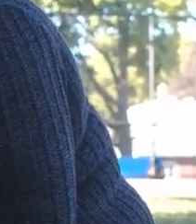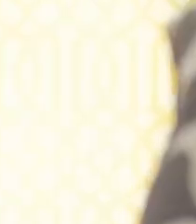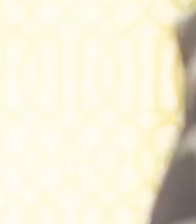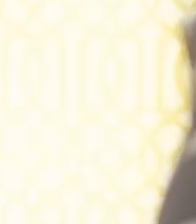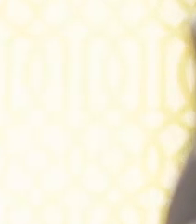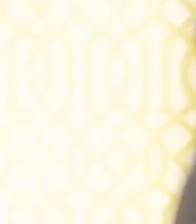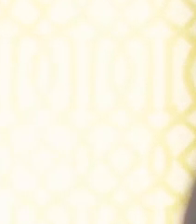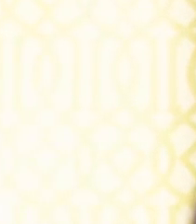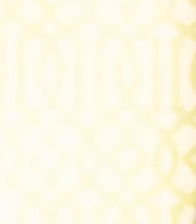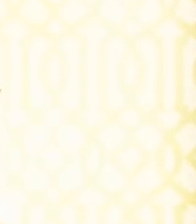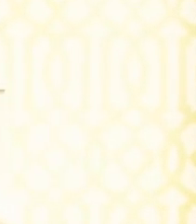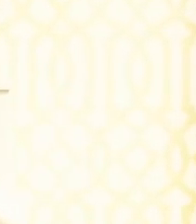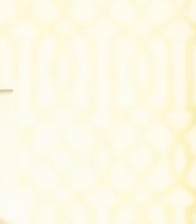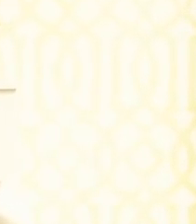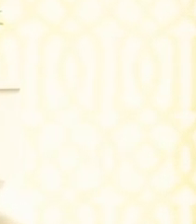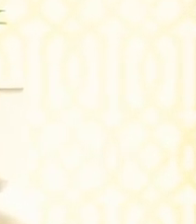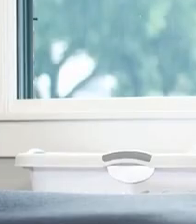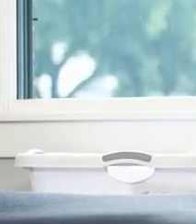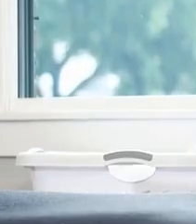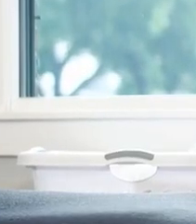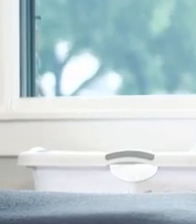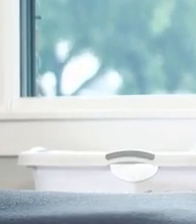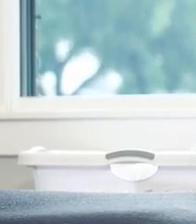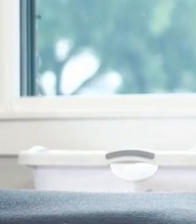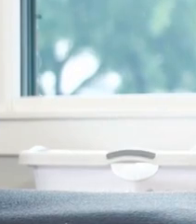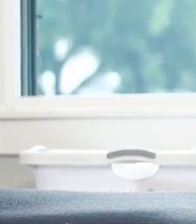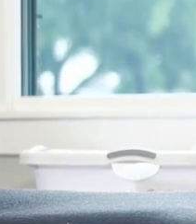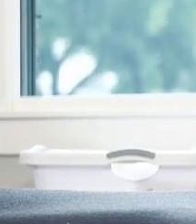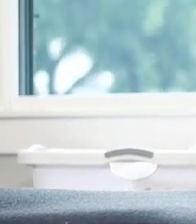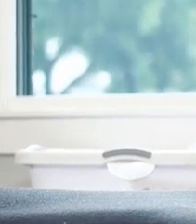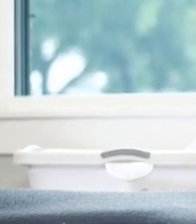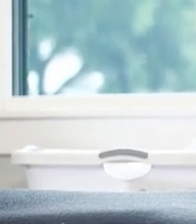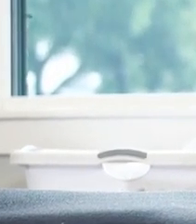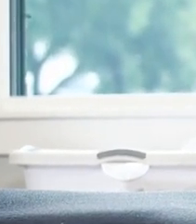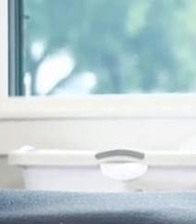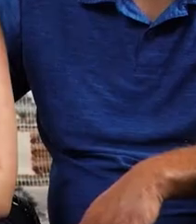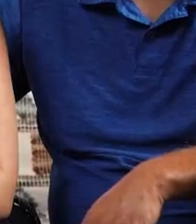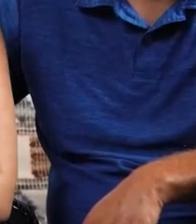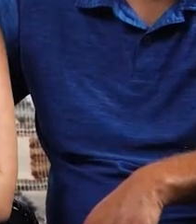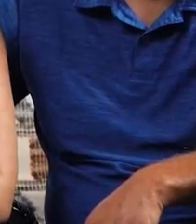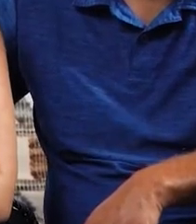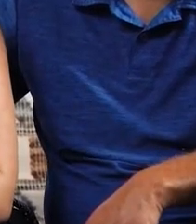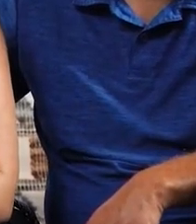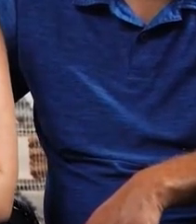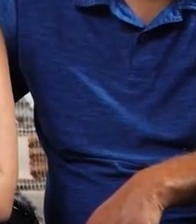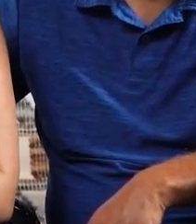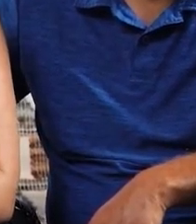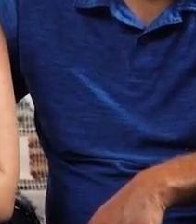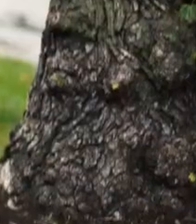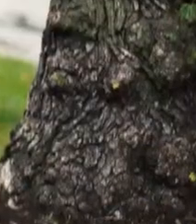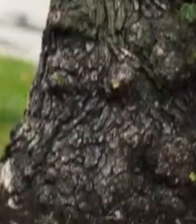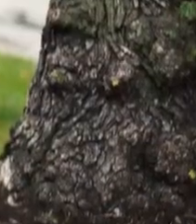La atención temprana es servicios a niños, jóvenes de 0 a 3 y a sus familias.